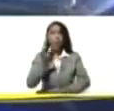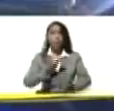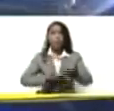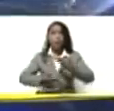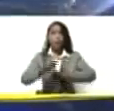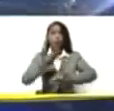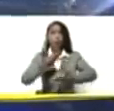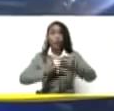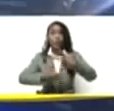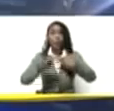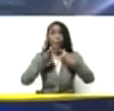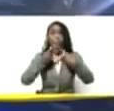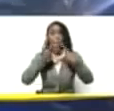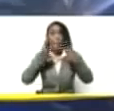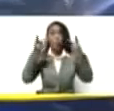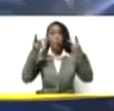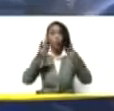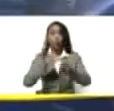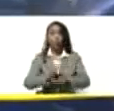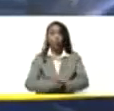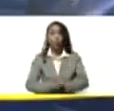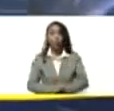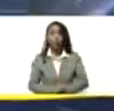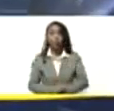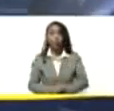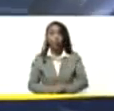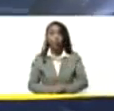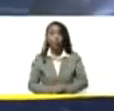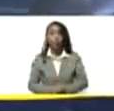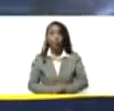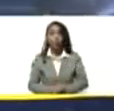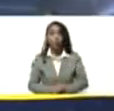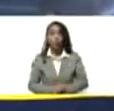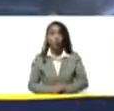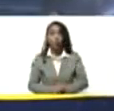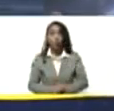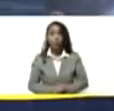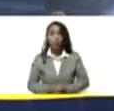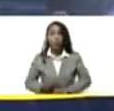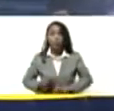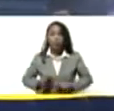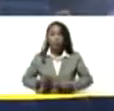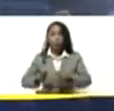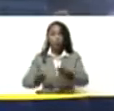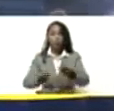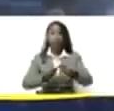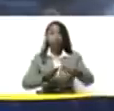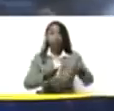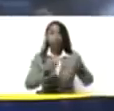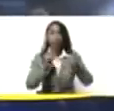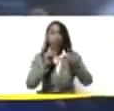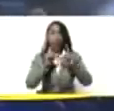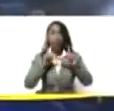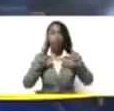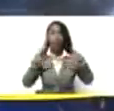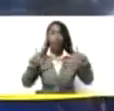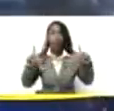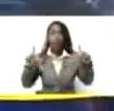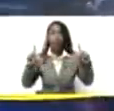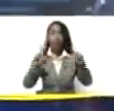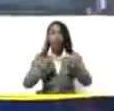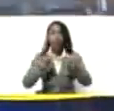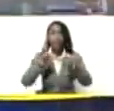va dando resultados las decisiones las medidas las acciones y sobre todo un consenso tácito que hay en